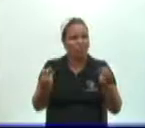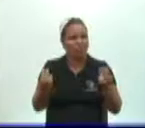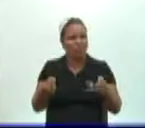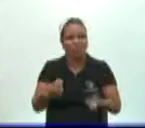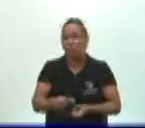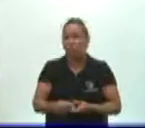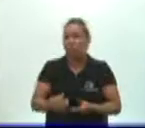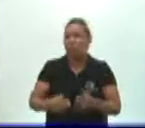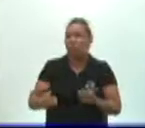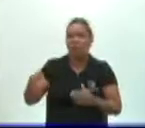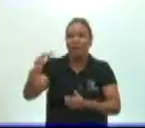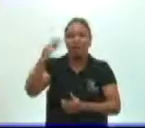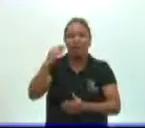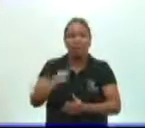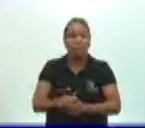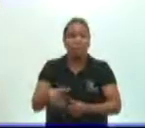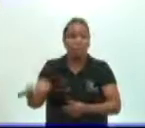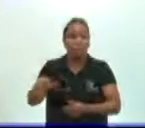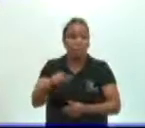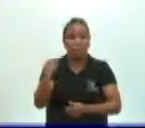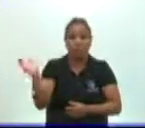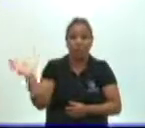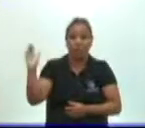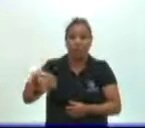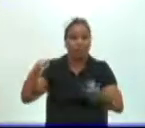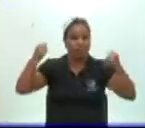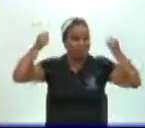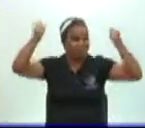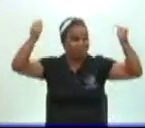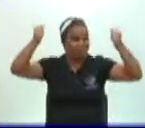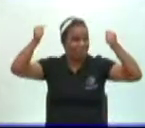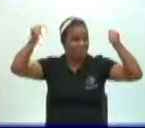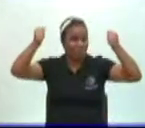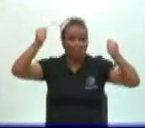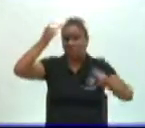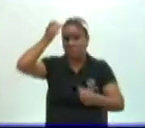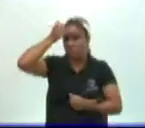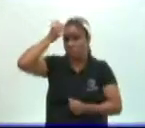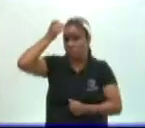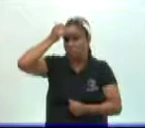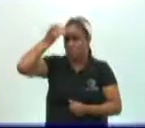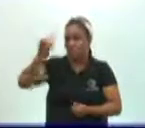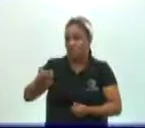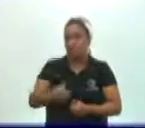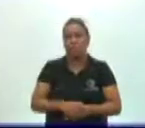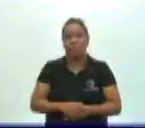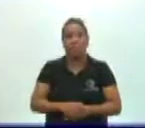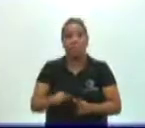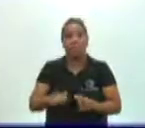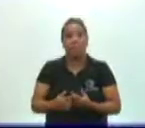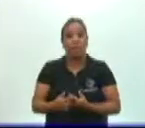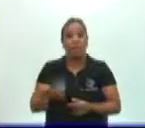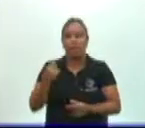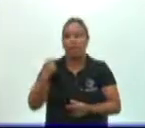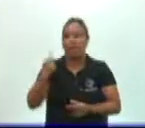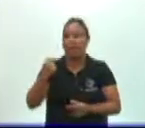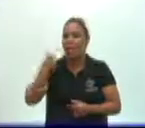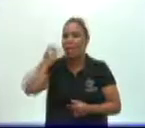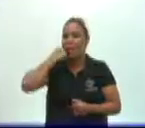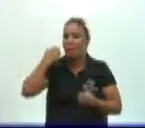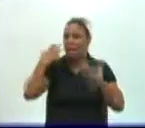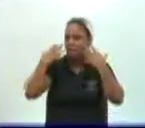esto va a llevar a sublevaciones en la civilización india, pero sin duda, ¿cuál va a ser una de las mayores impactos?